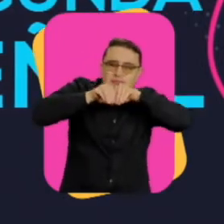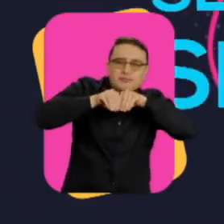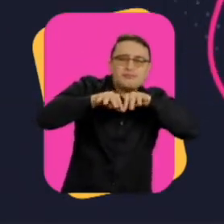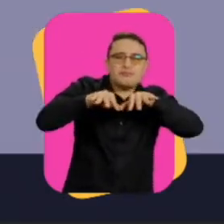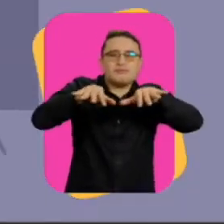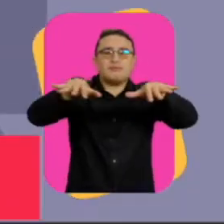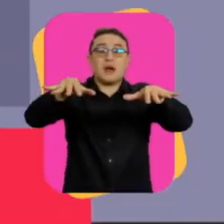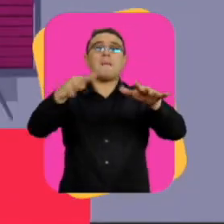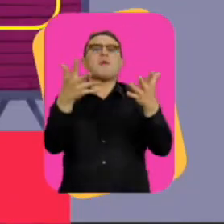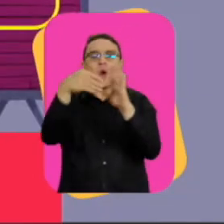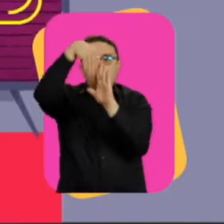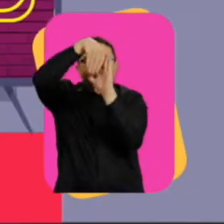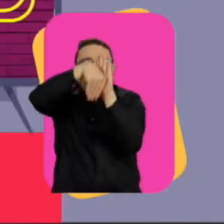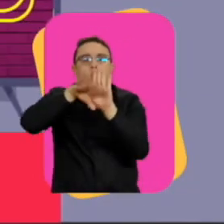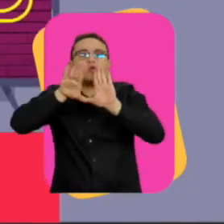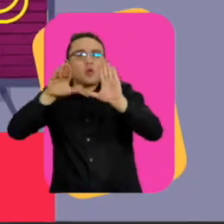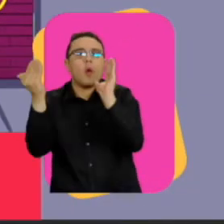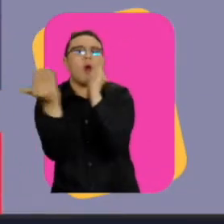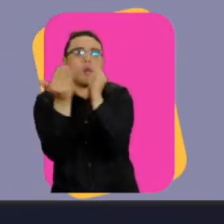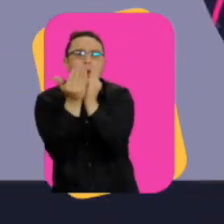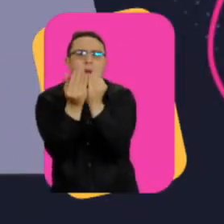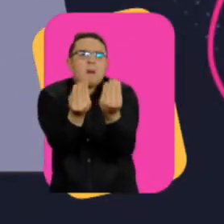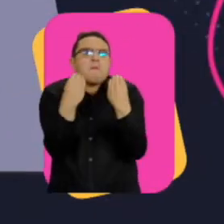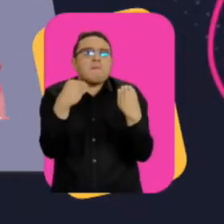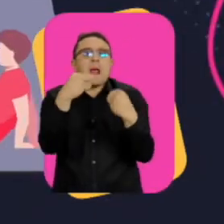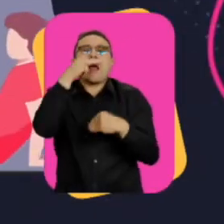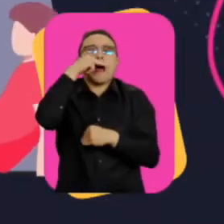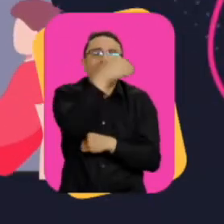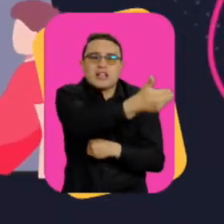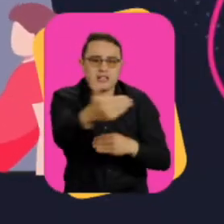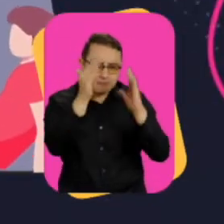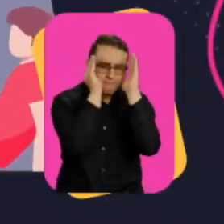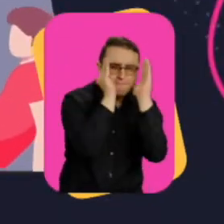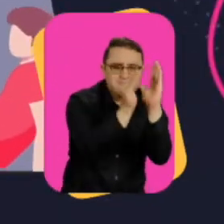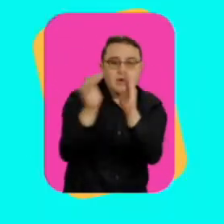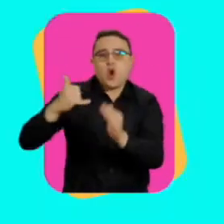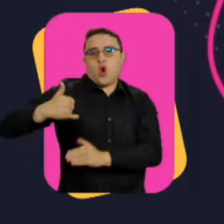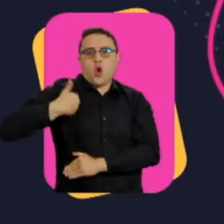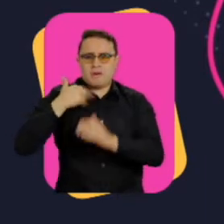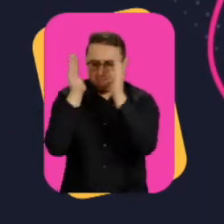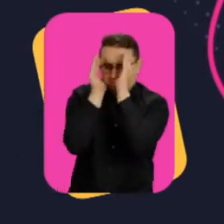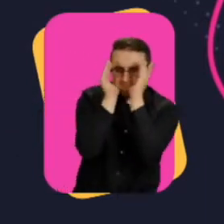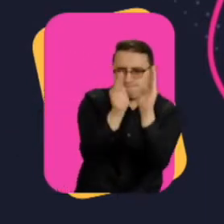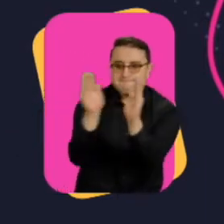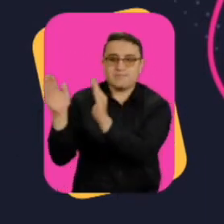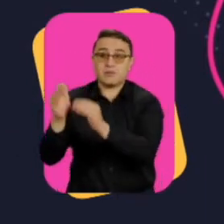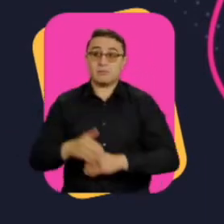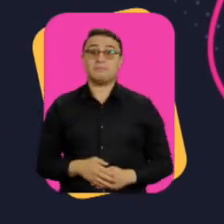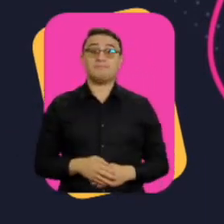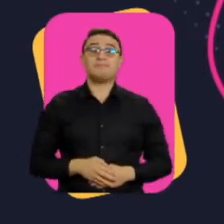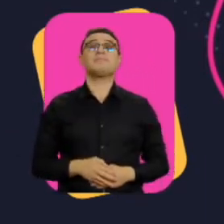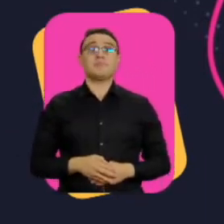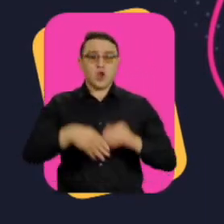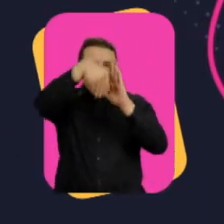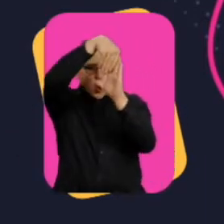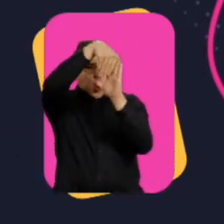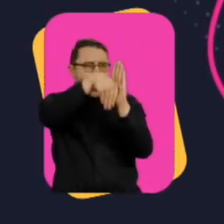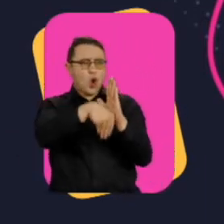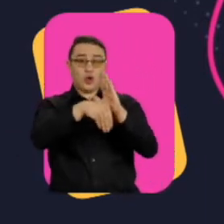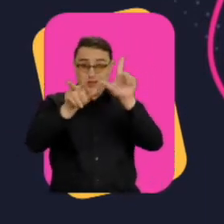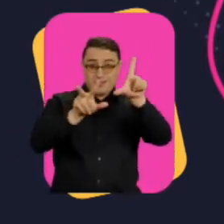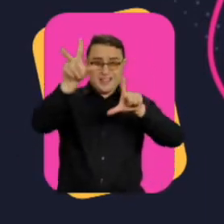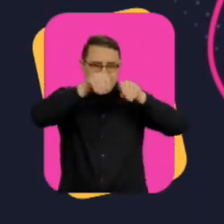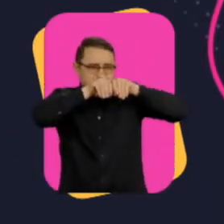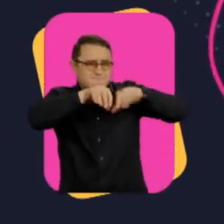emisión de contenidos educativos destinados al público infantil y juvenil. El 60% de los contenidos del